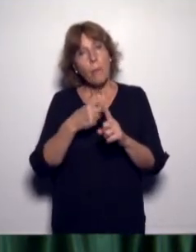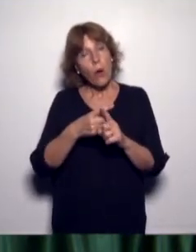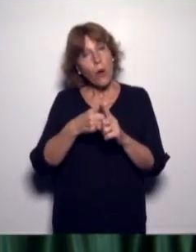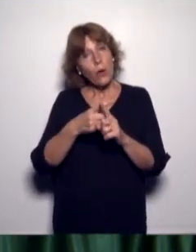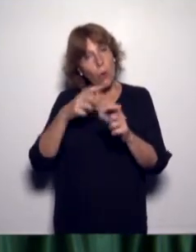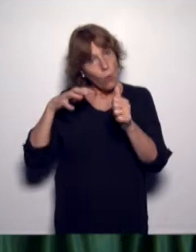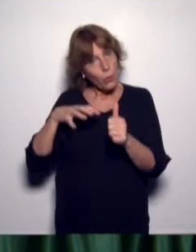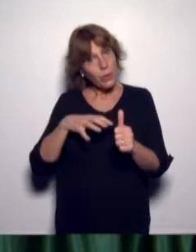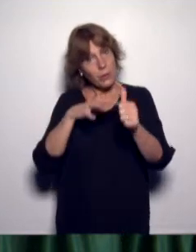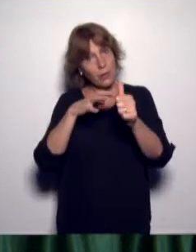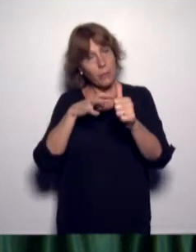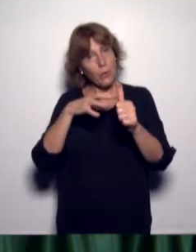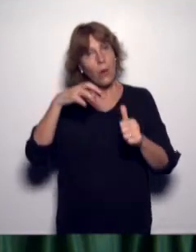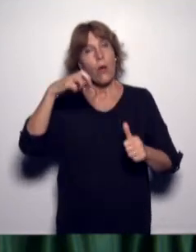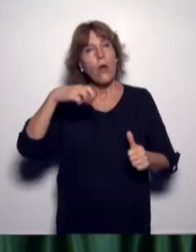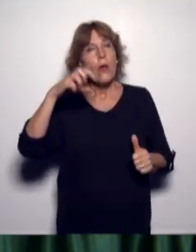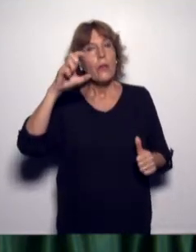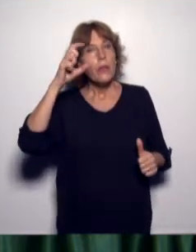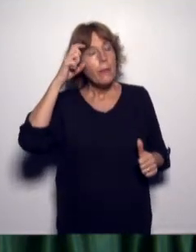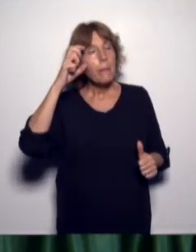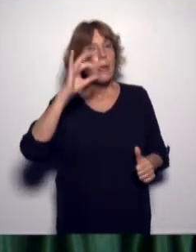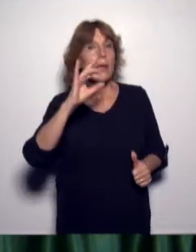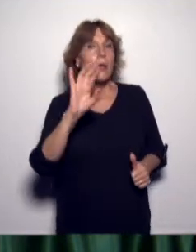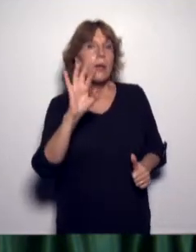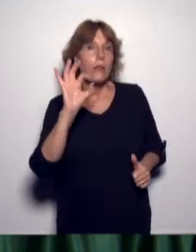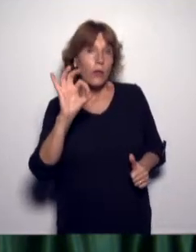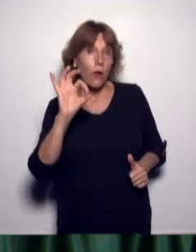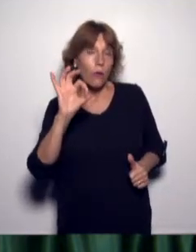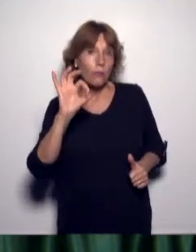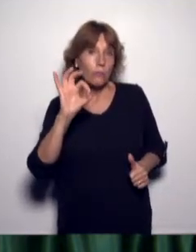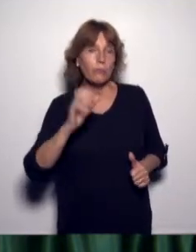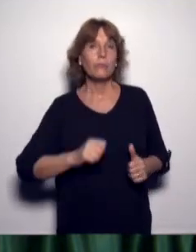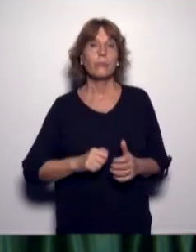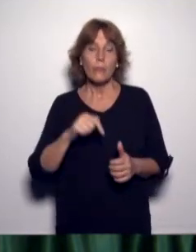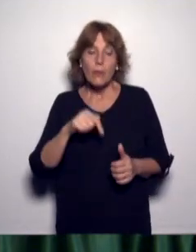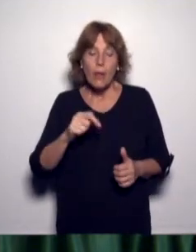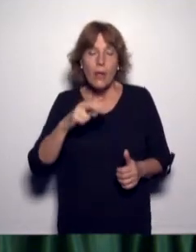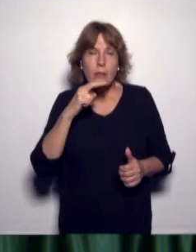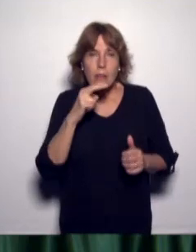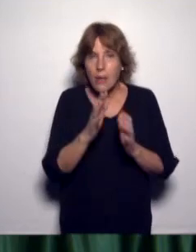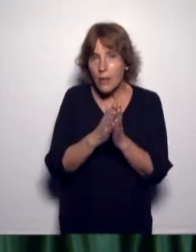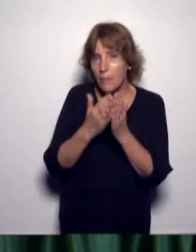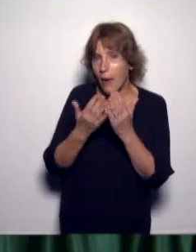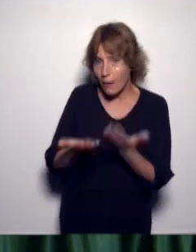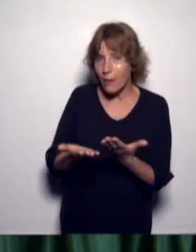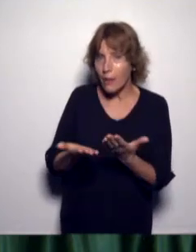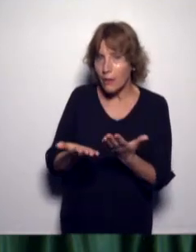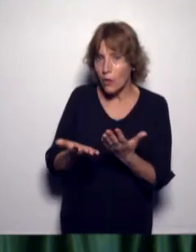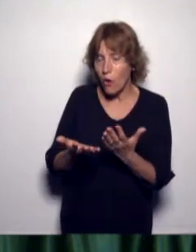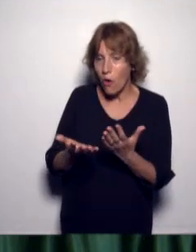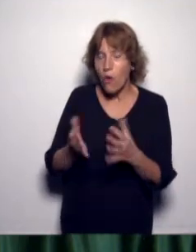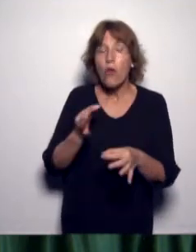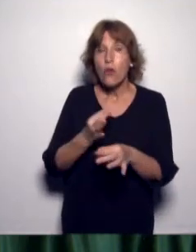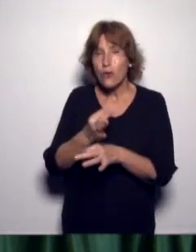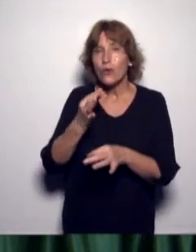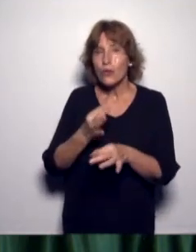discípulo de Pedro, Marcos. Pero les decía que este evangelio, que es una especie de